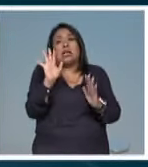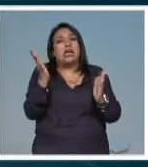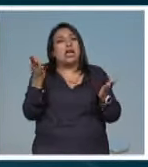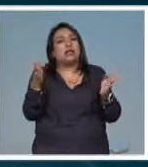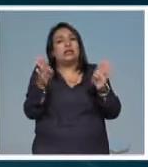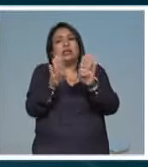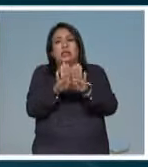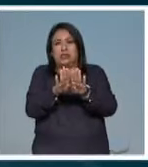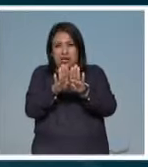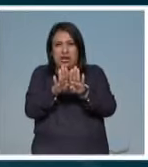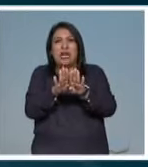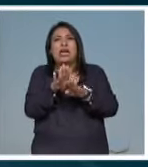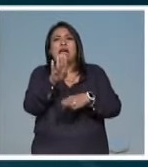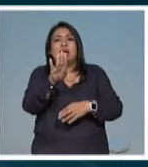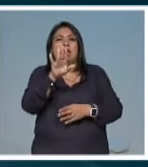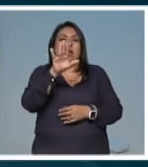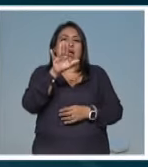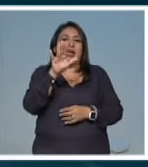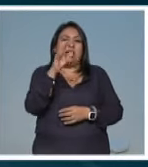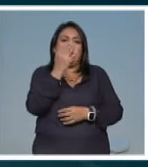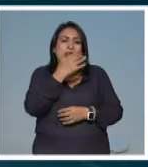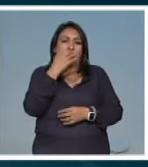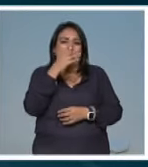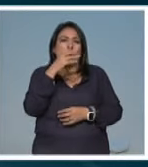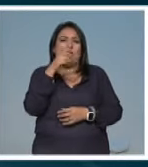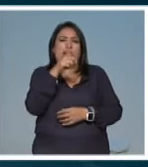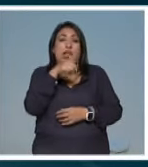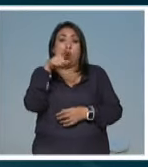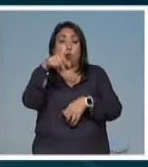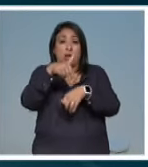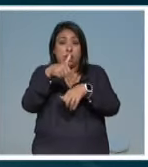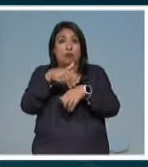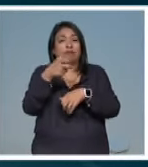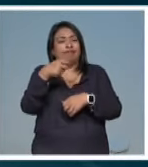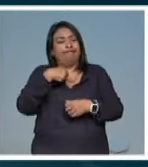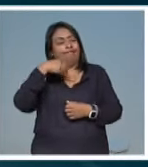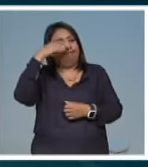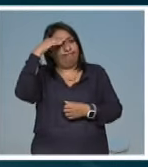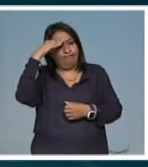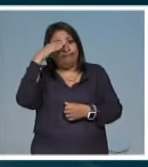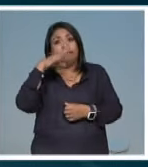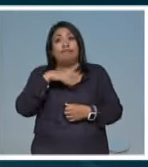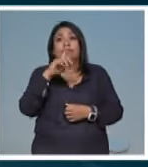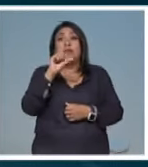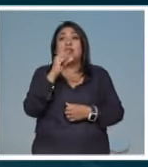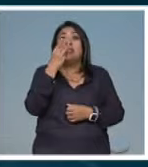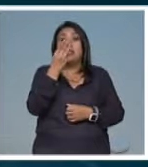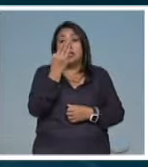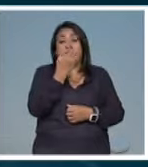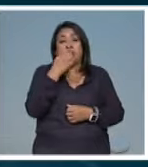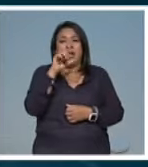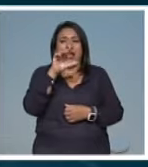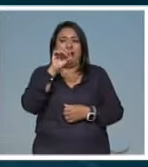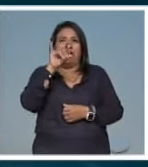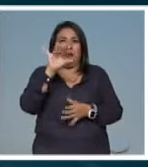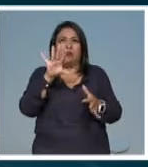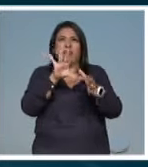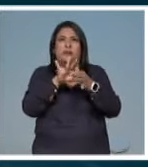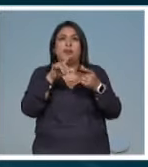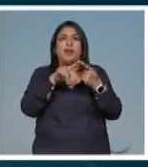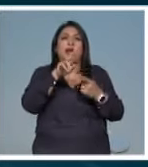decíamos, desaparición de la Academia de la Lengua en Nicaragua. Para ello hay que pensar que hay 23 academias correspondientes.